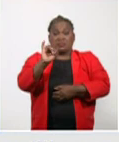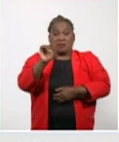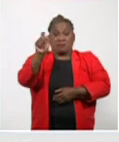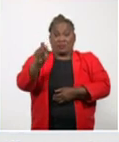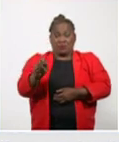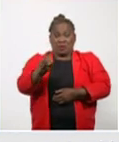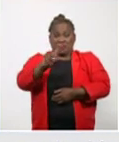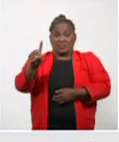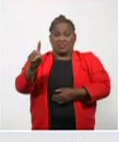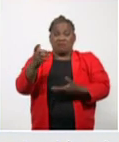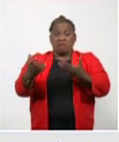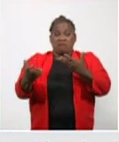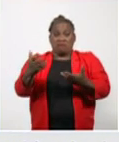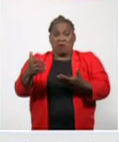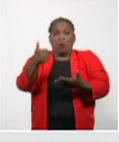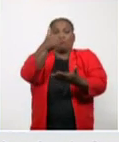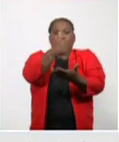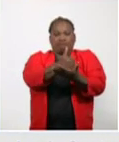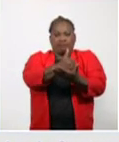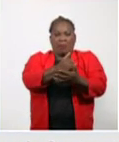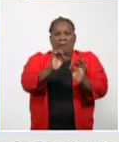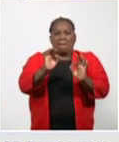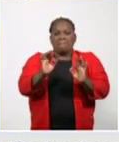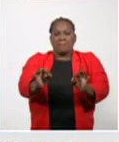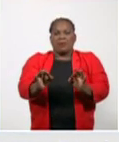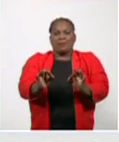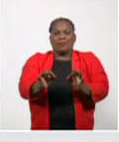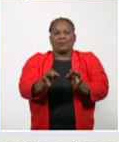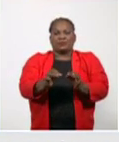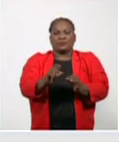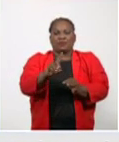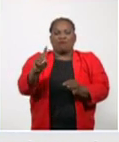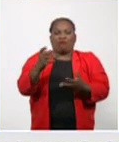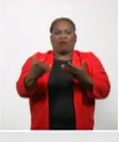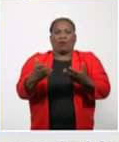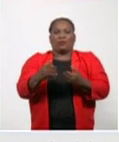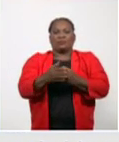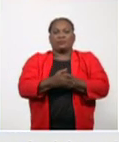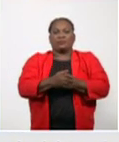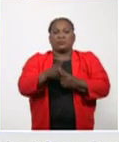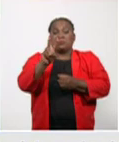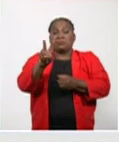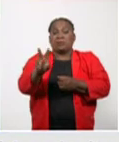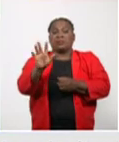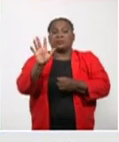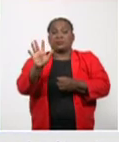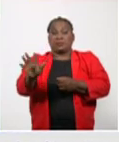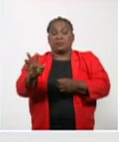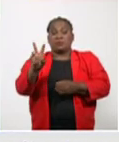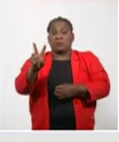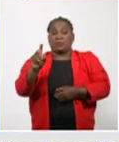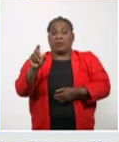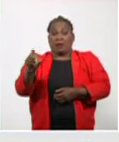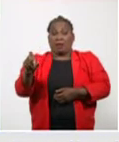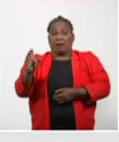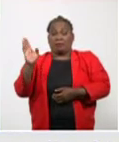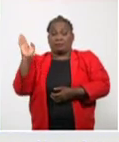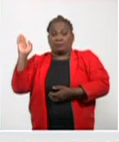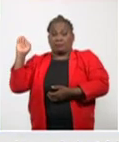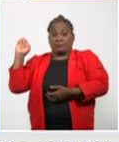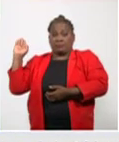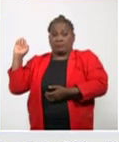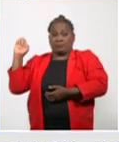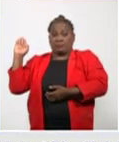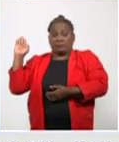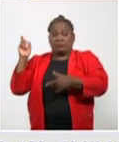son de su municipio cabecera. Los 25 casos autóctonos de Villa Clara, el mayor